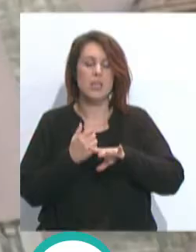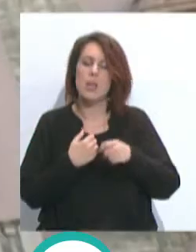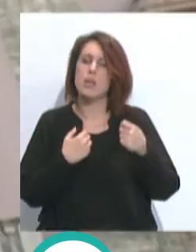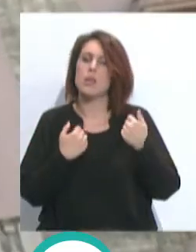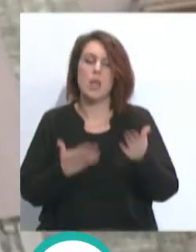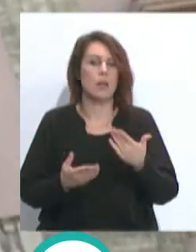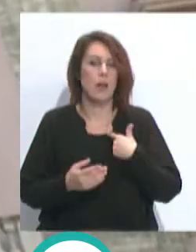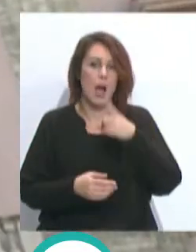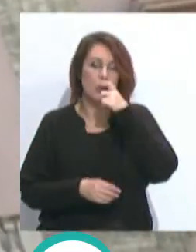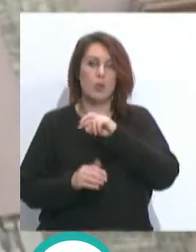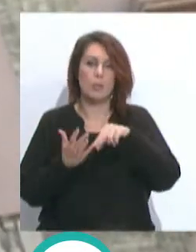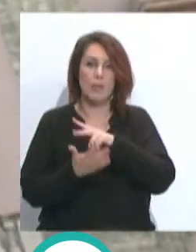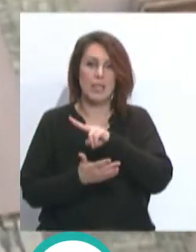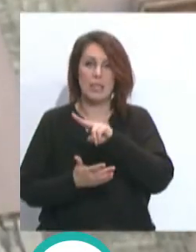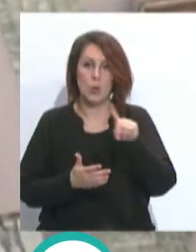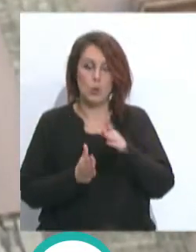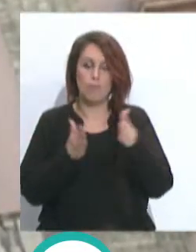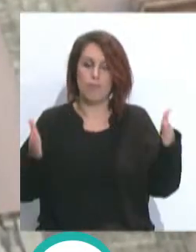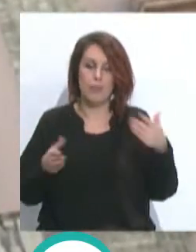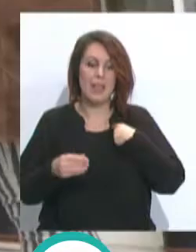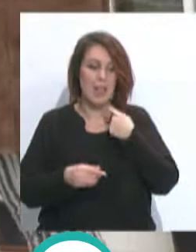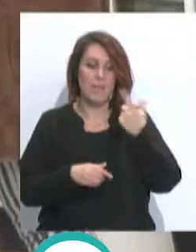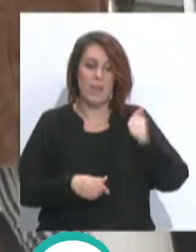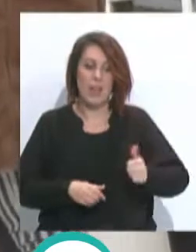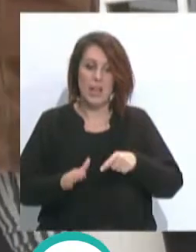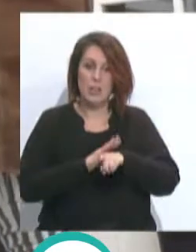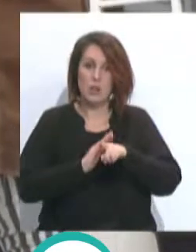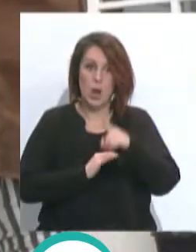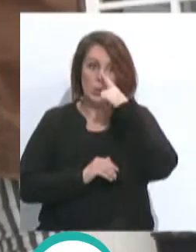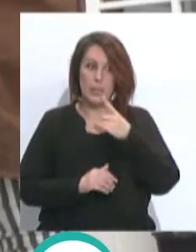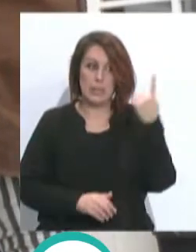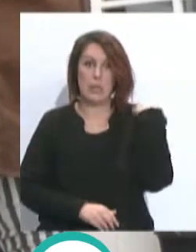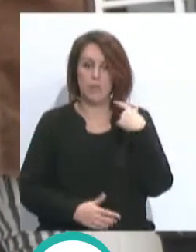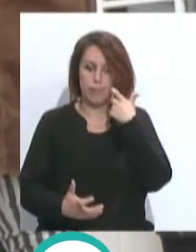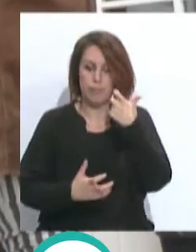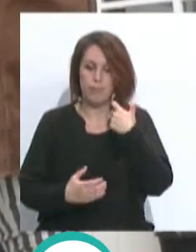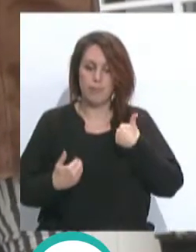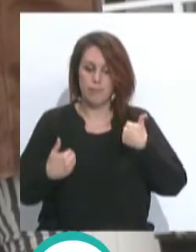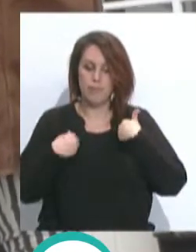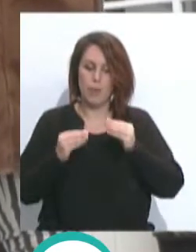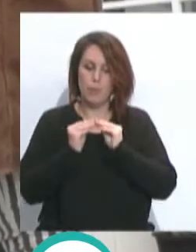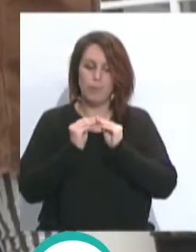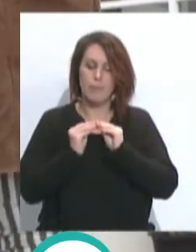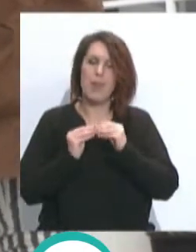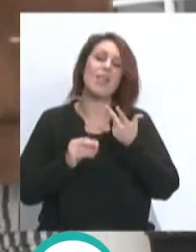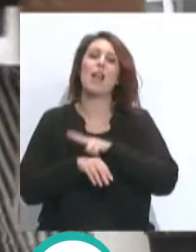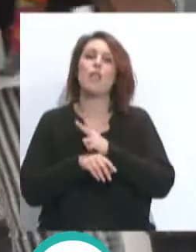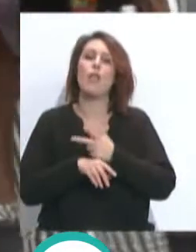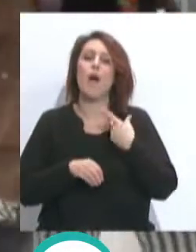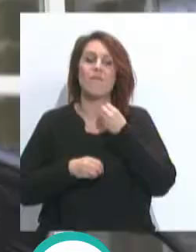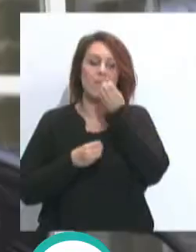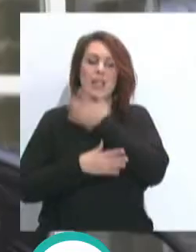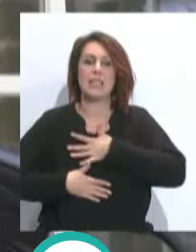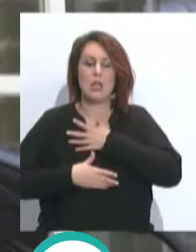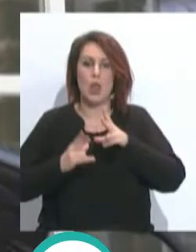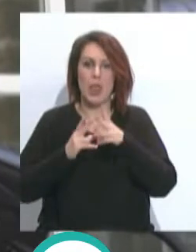durante 2021. Así se refleja en el balance de gestión del pasado ejercicio realizado por la Delegación de Bienestar Social.